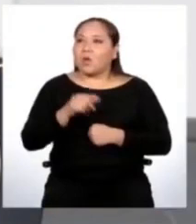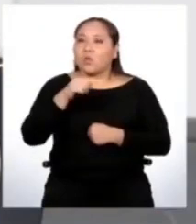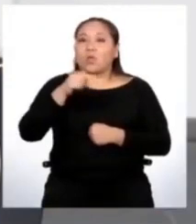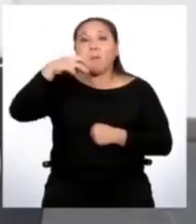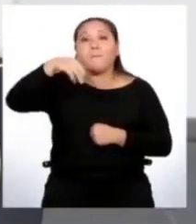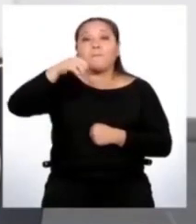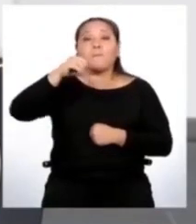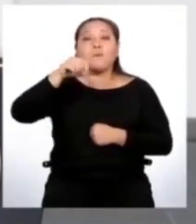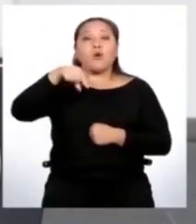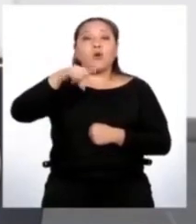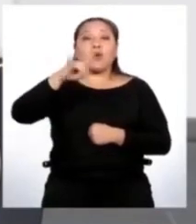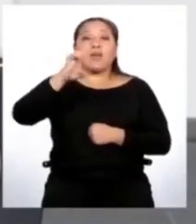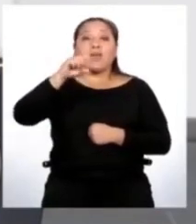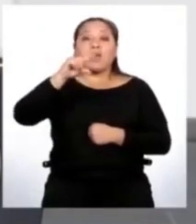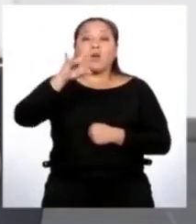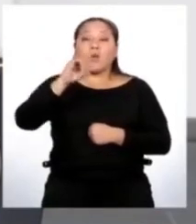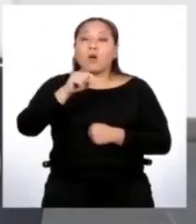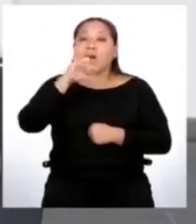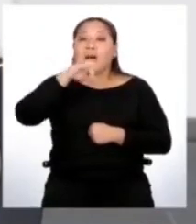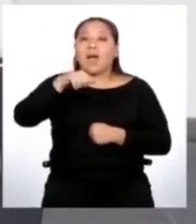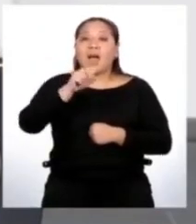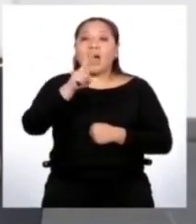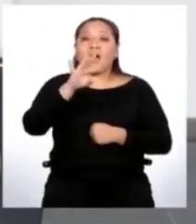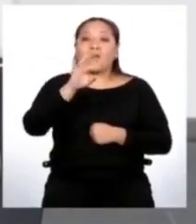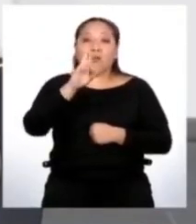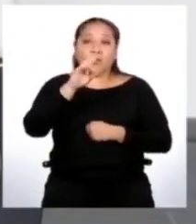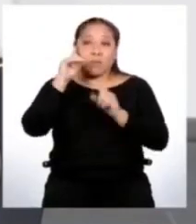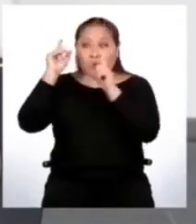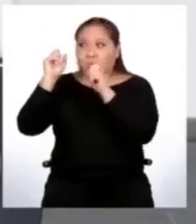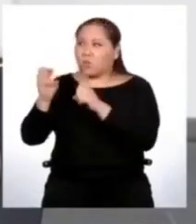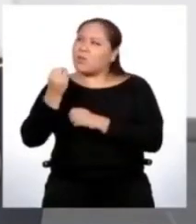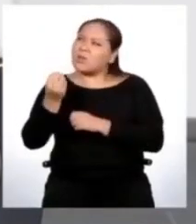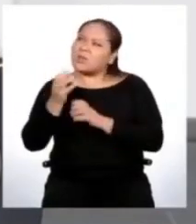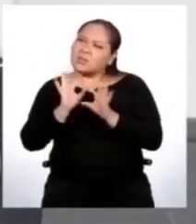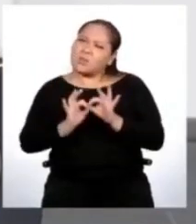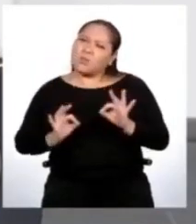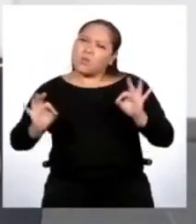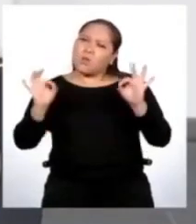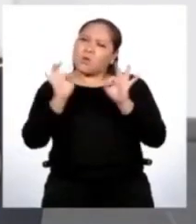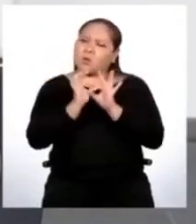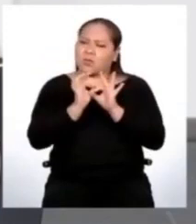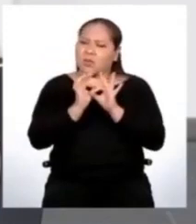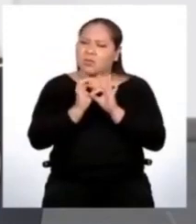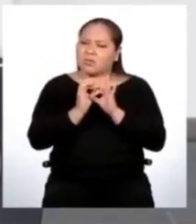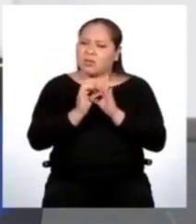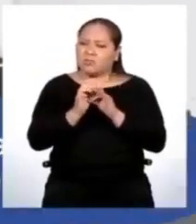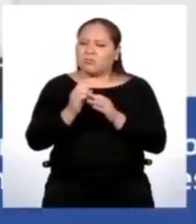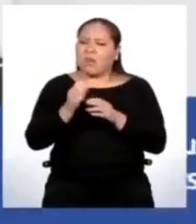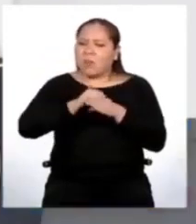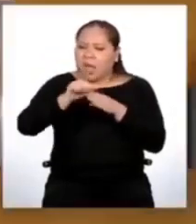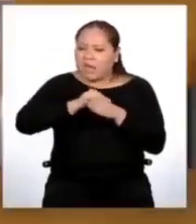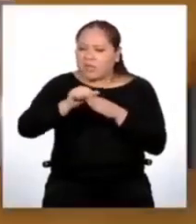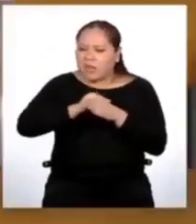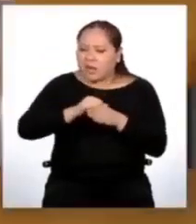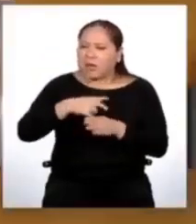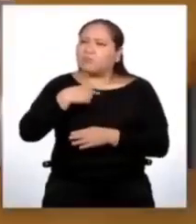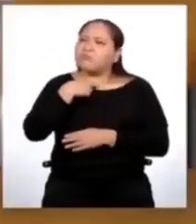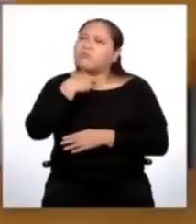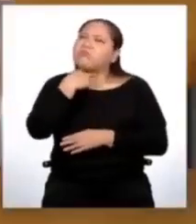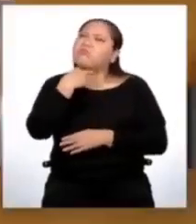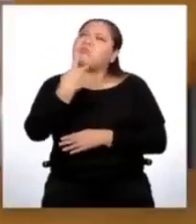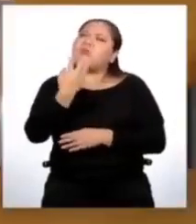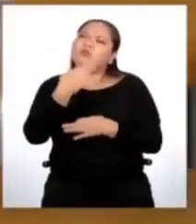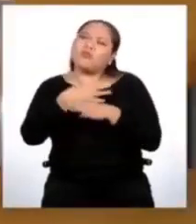Moquegua. Javier consulta: ¿por qué es importante trabajar en nuestra expresión oral?